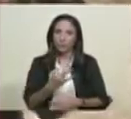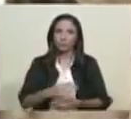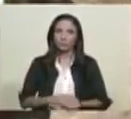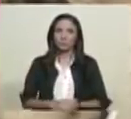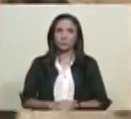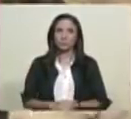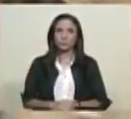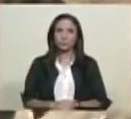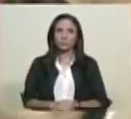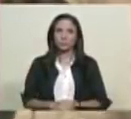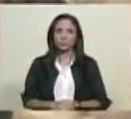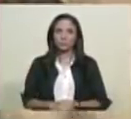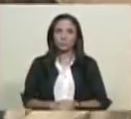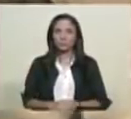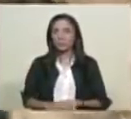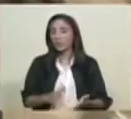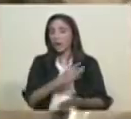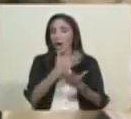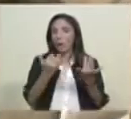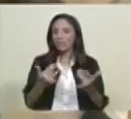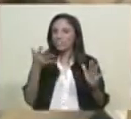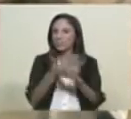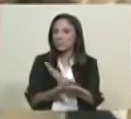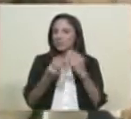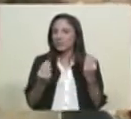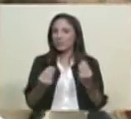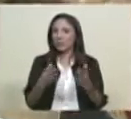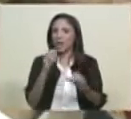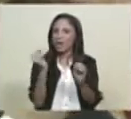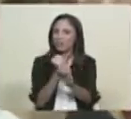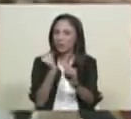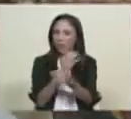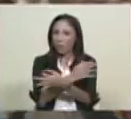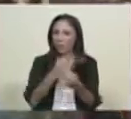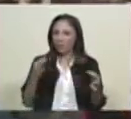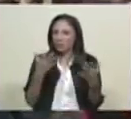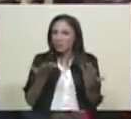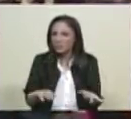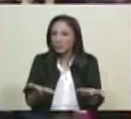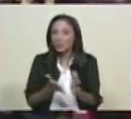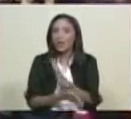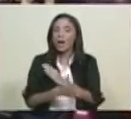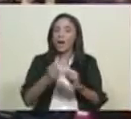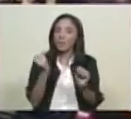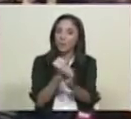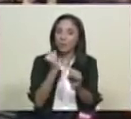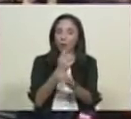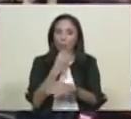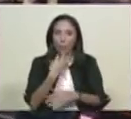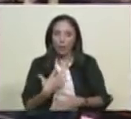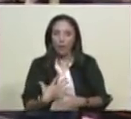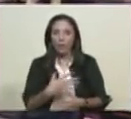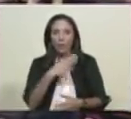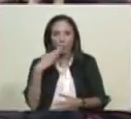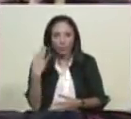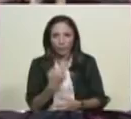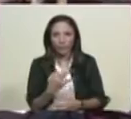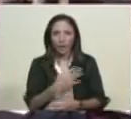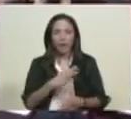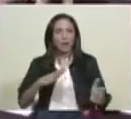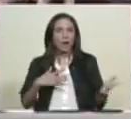realización nuestra. Nuestra verdadera realización está en ser buenos, en ser honestos para ser felices.